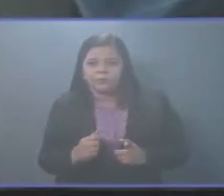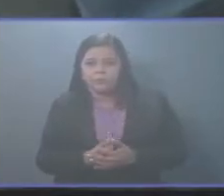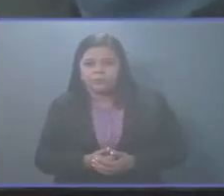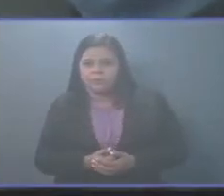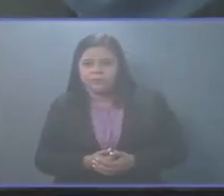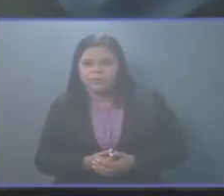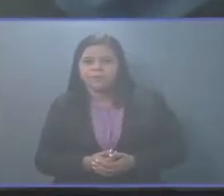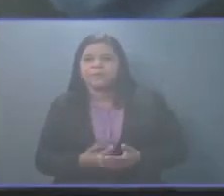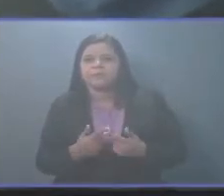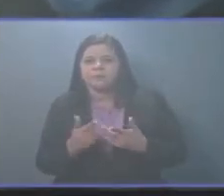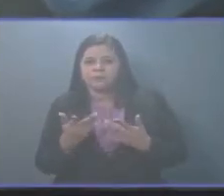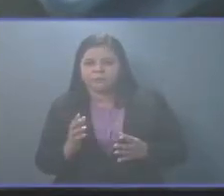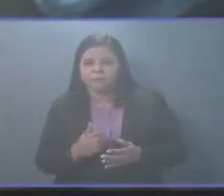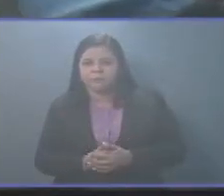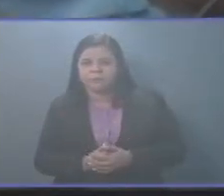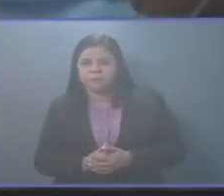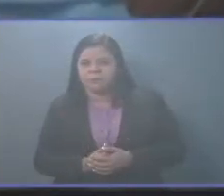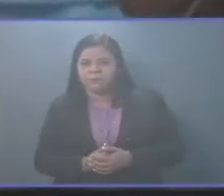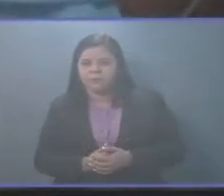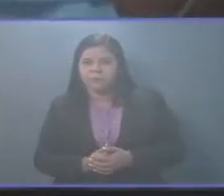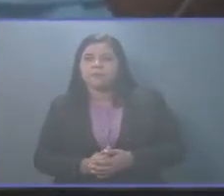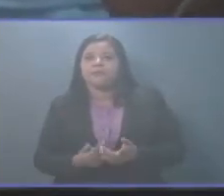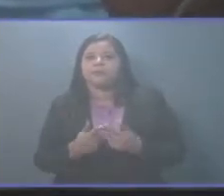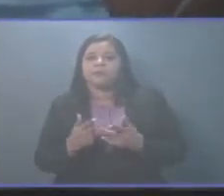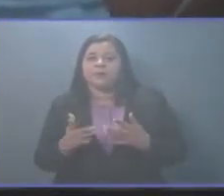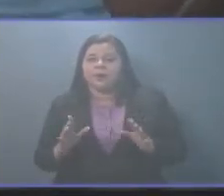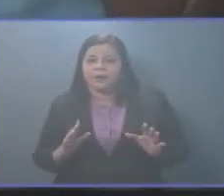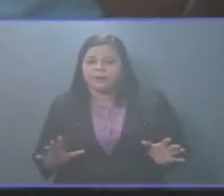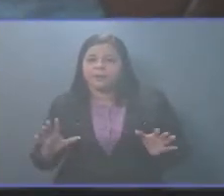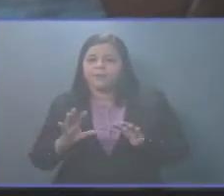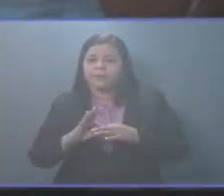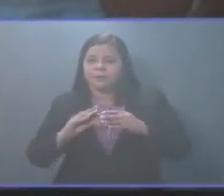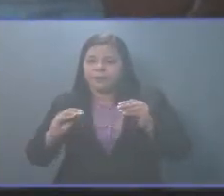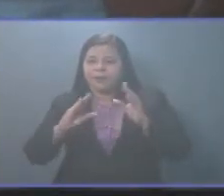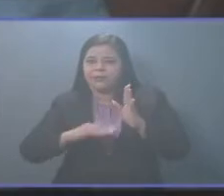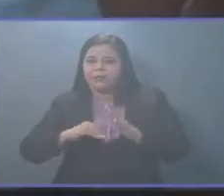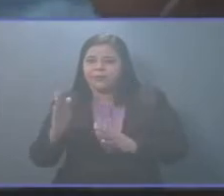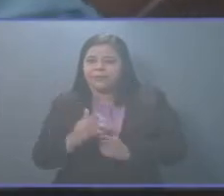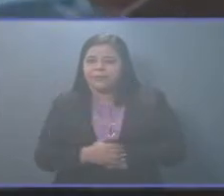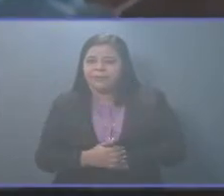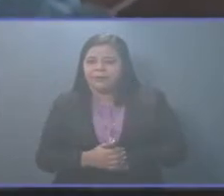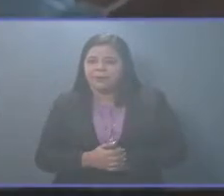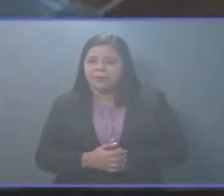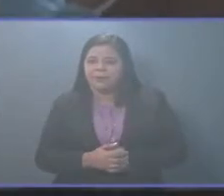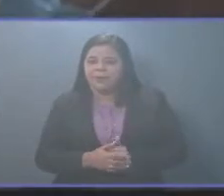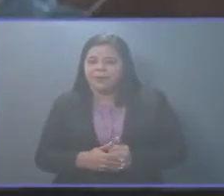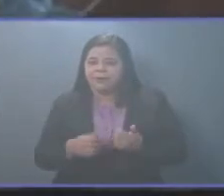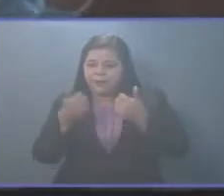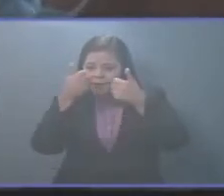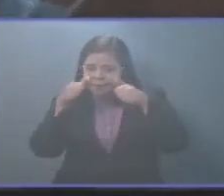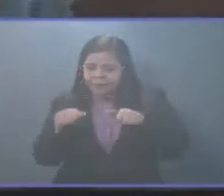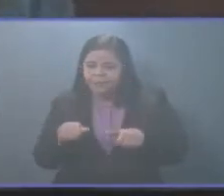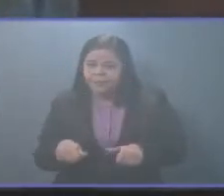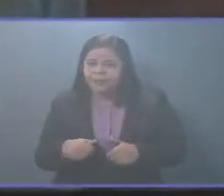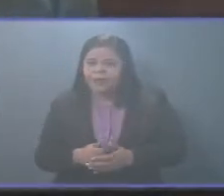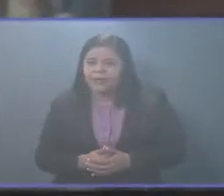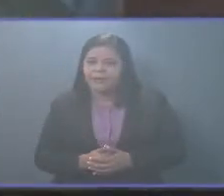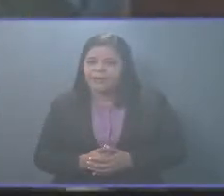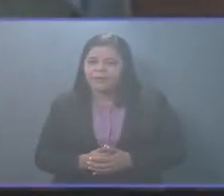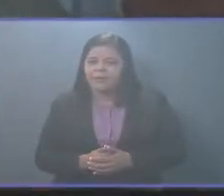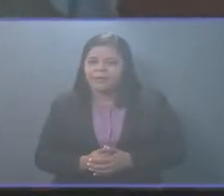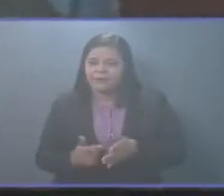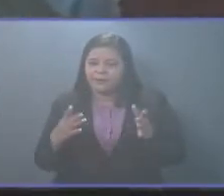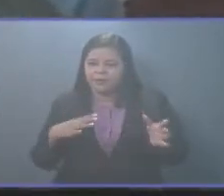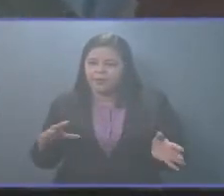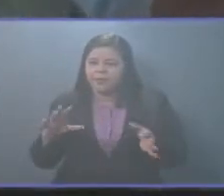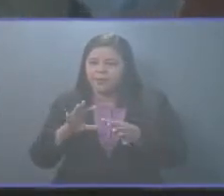de Hacienda se solicitó recurrentemente el presupuesto extraordinario y nunca hubo un